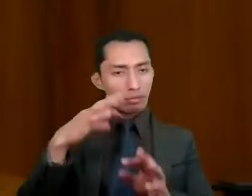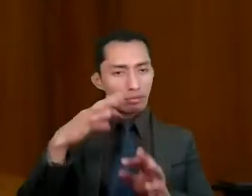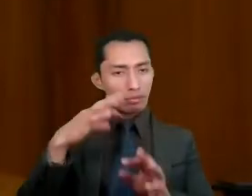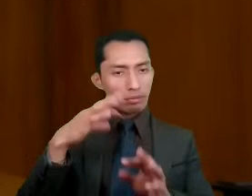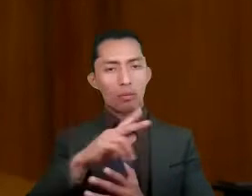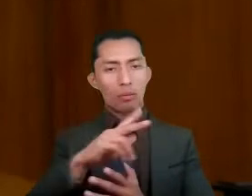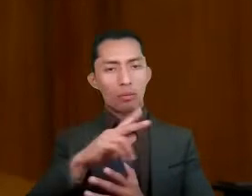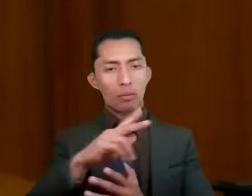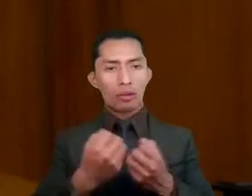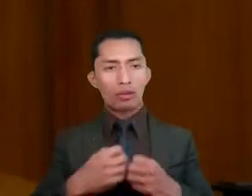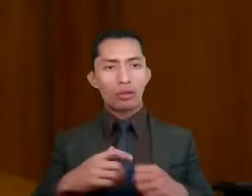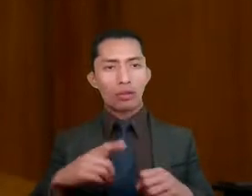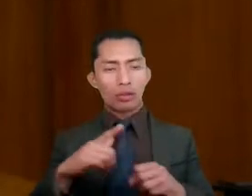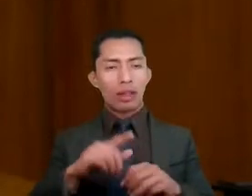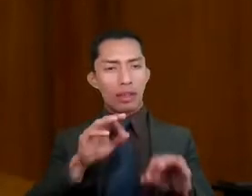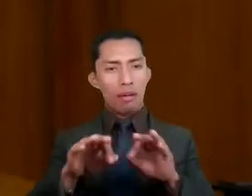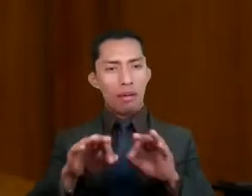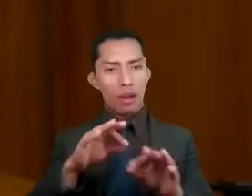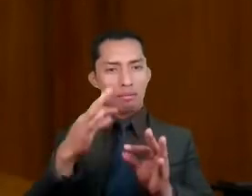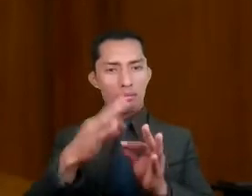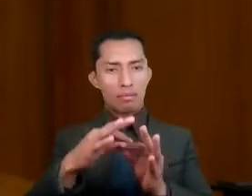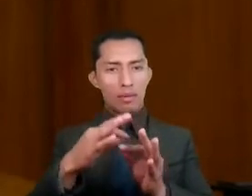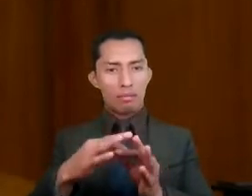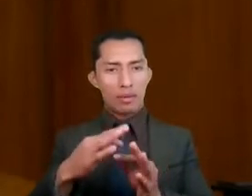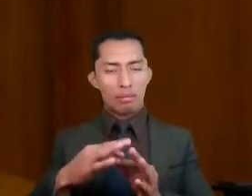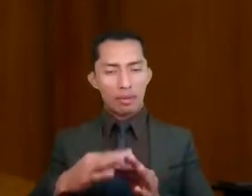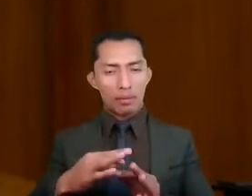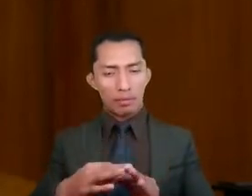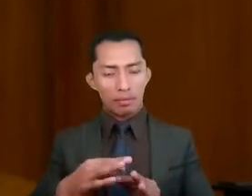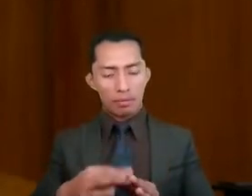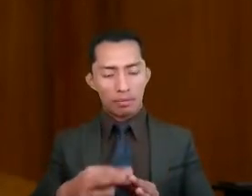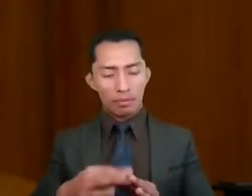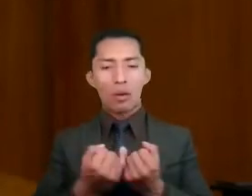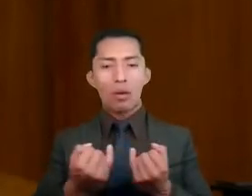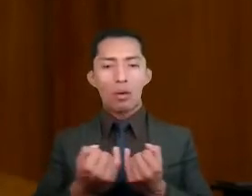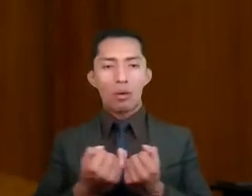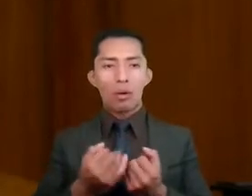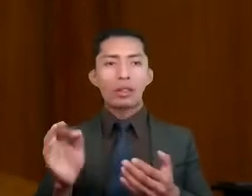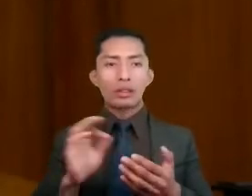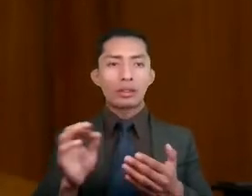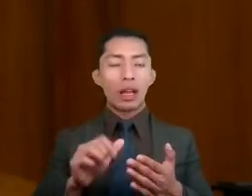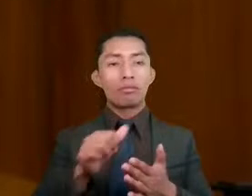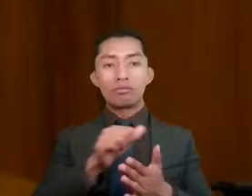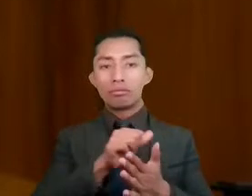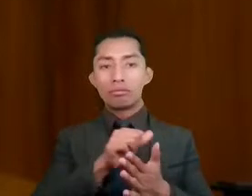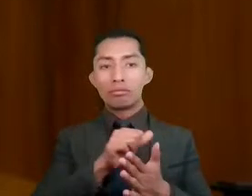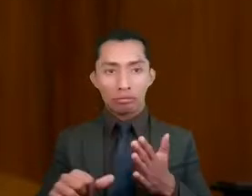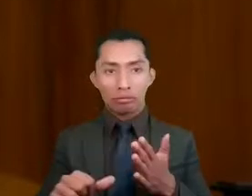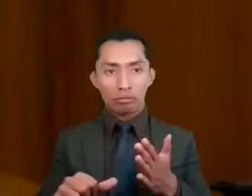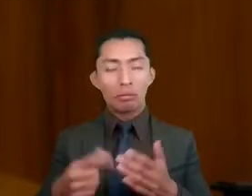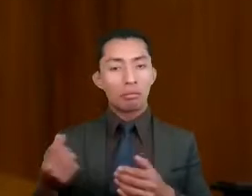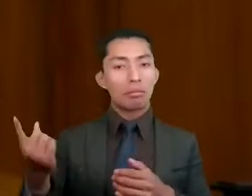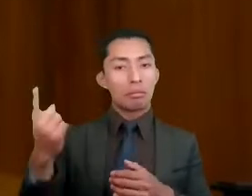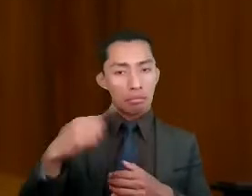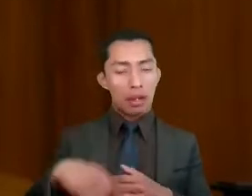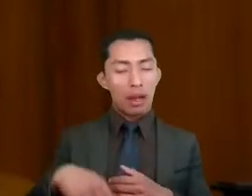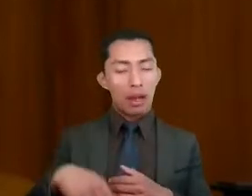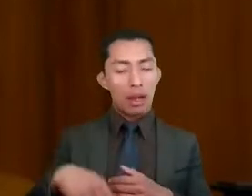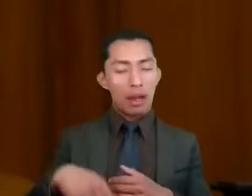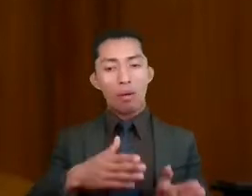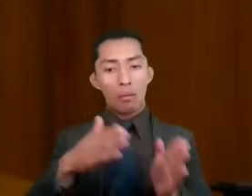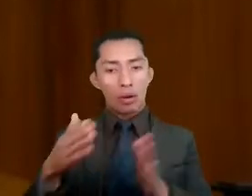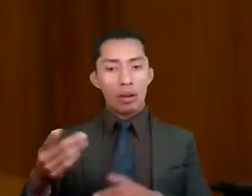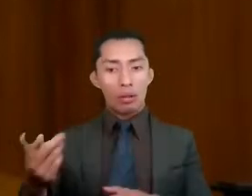apego a sus reglas de operación y suspenderlos cuando así lo determine la legislatura local o por mandato